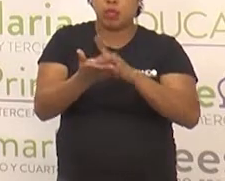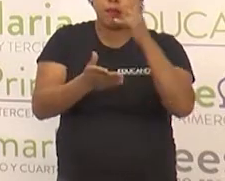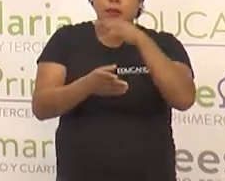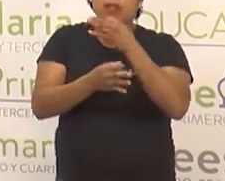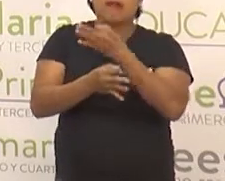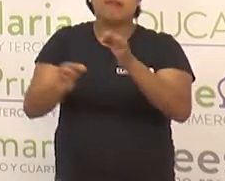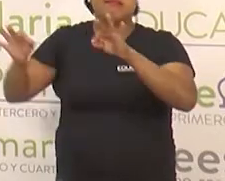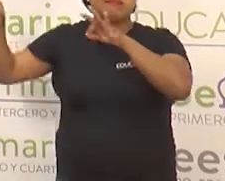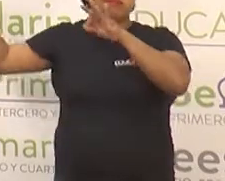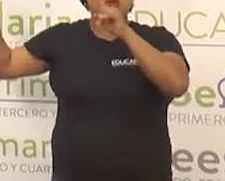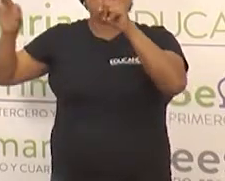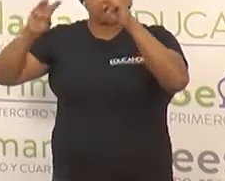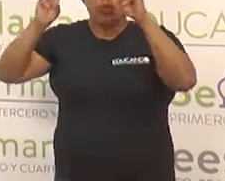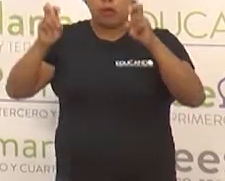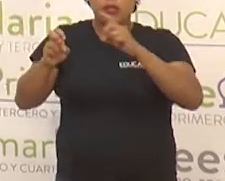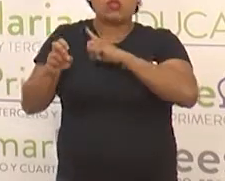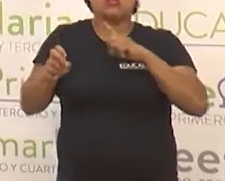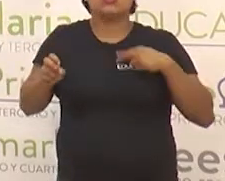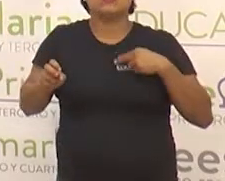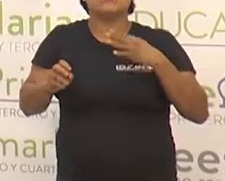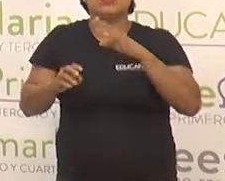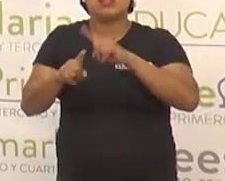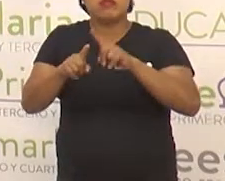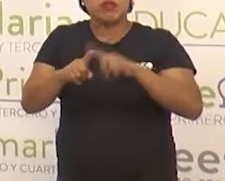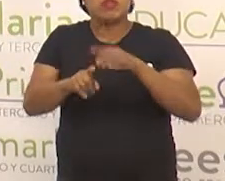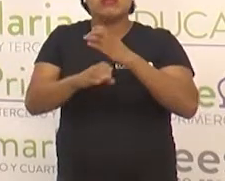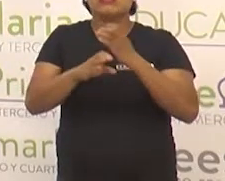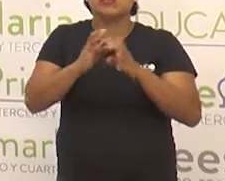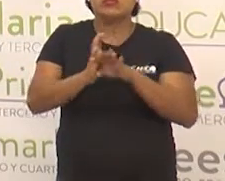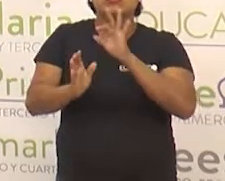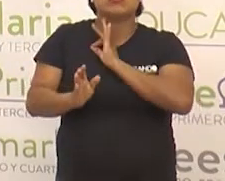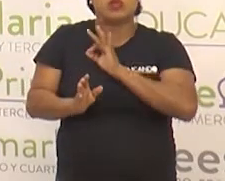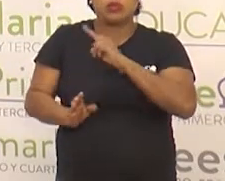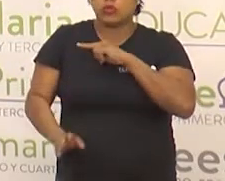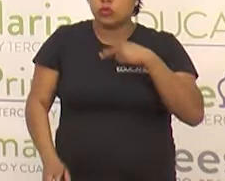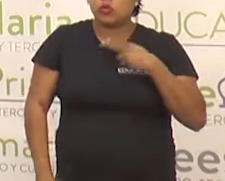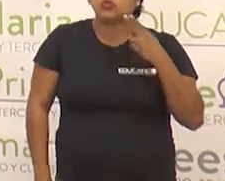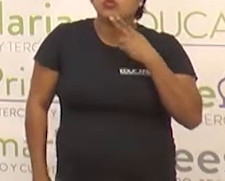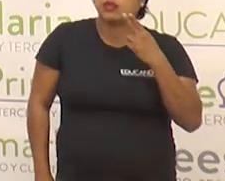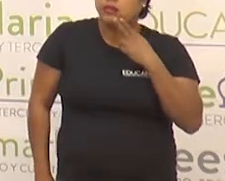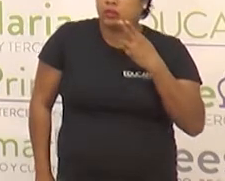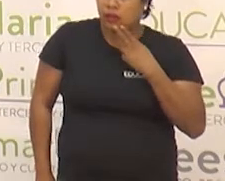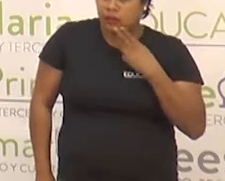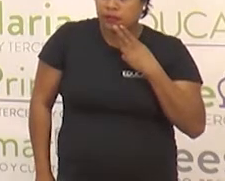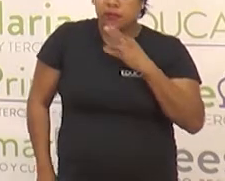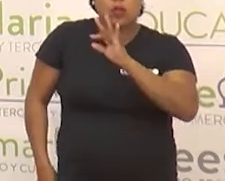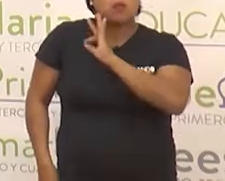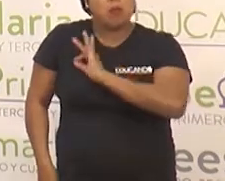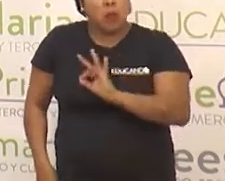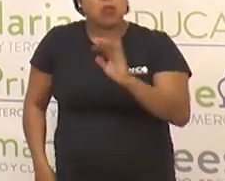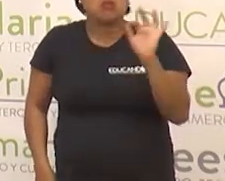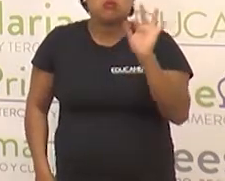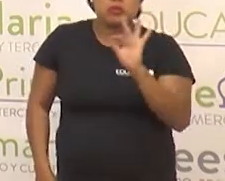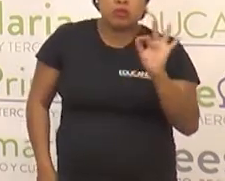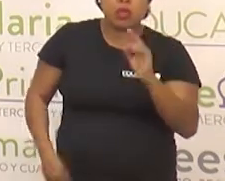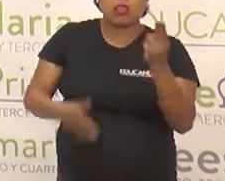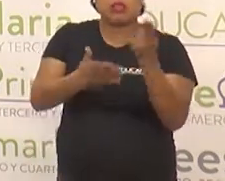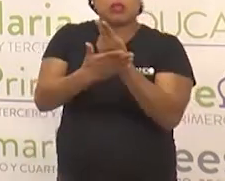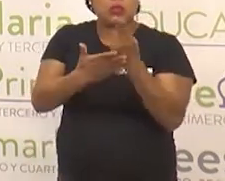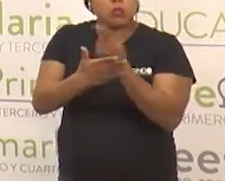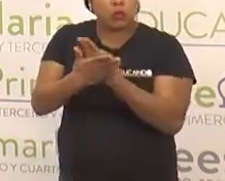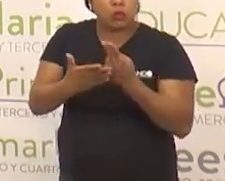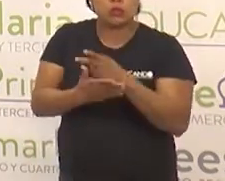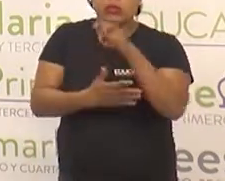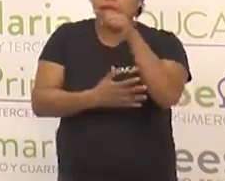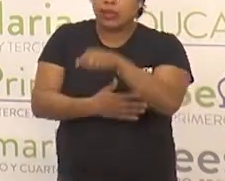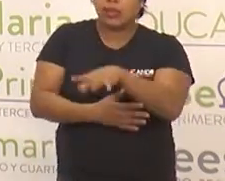Para exponer un tema tenemos una variedad de instrumentos que podemos utilizar. Pueden ser